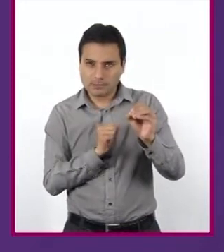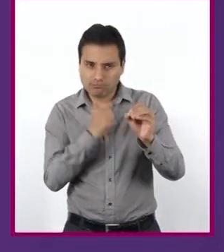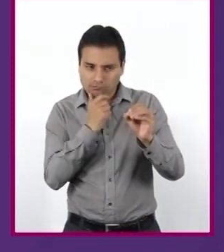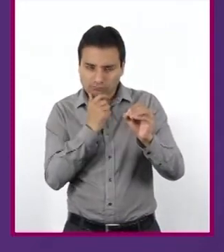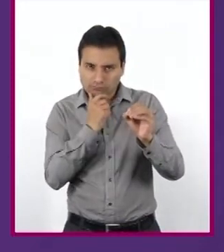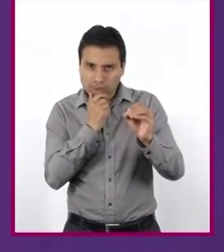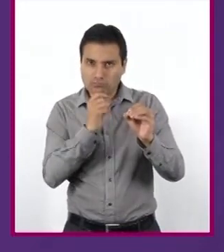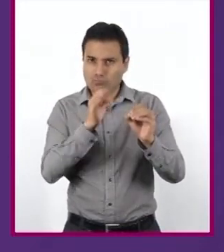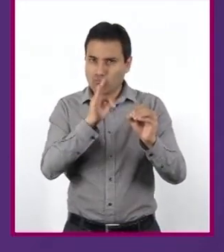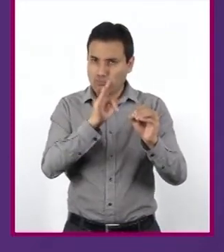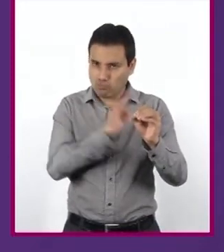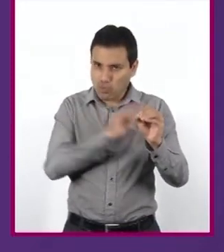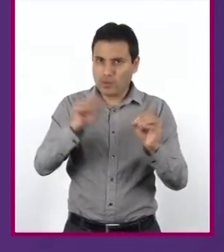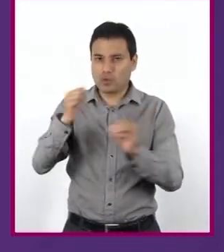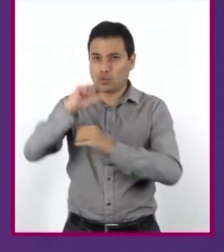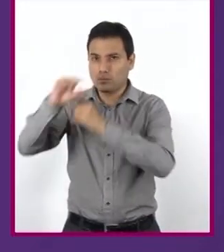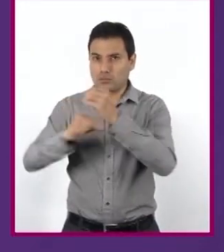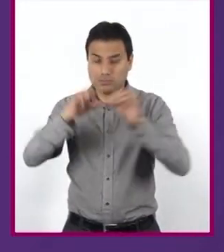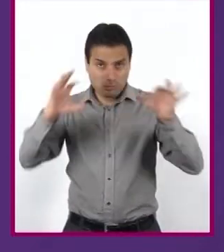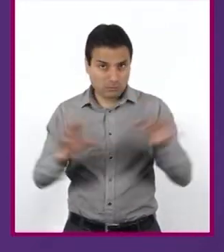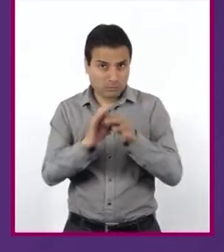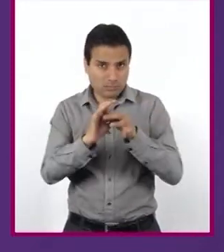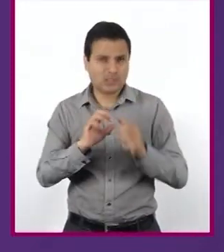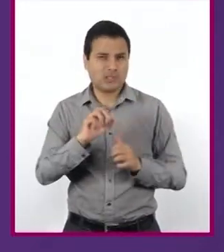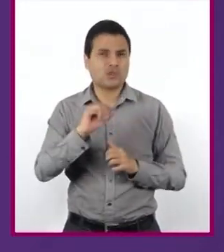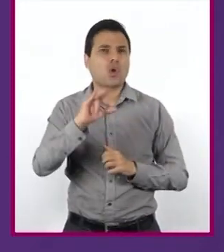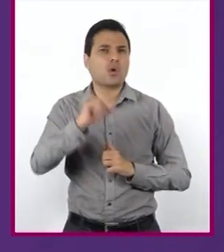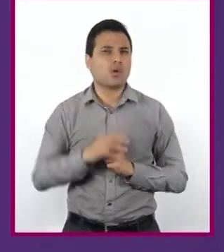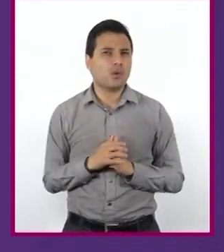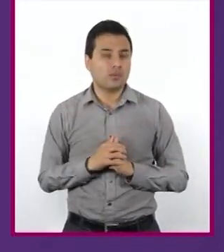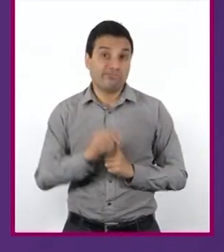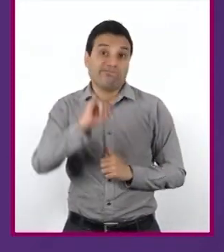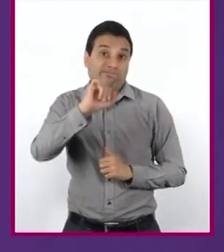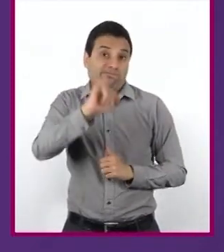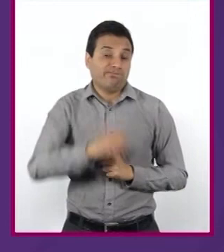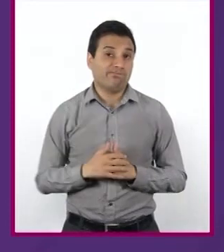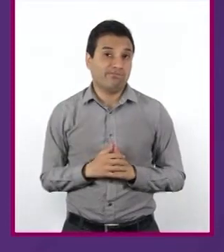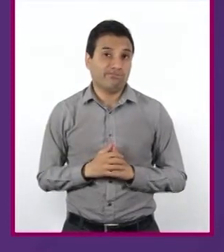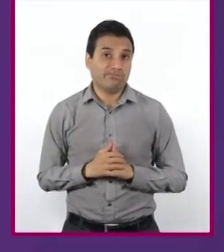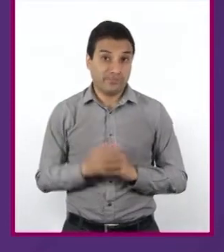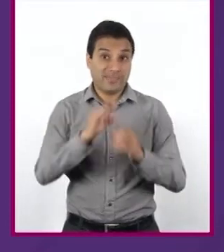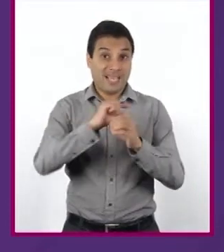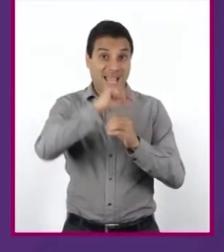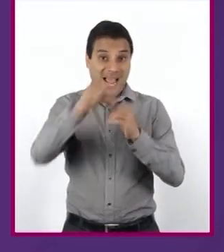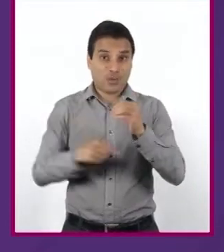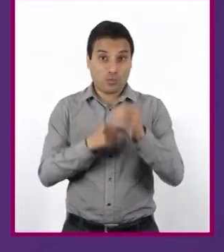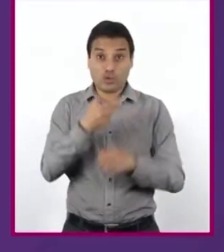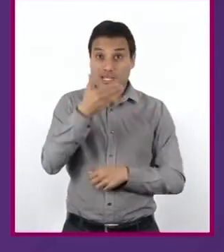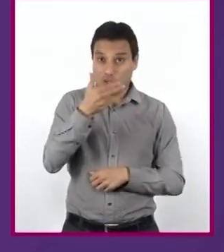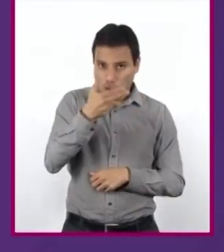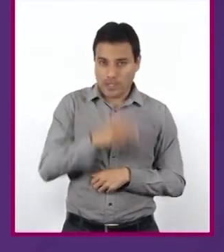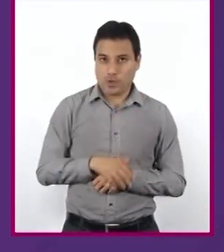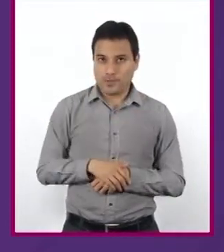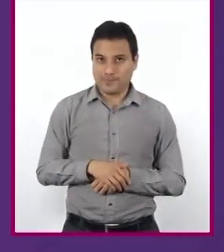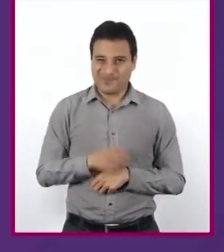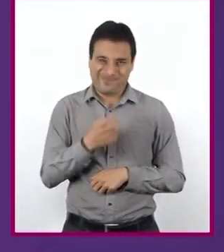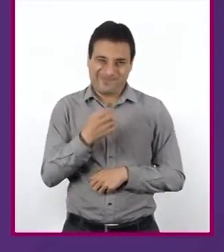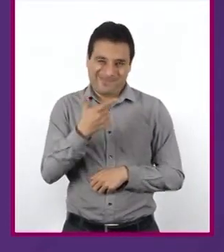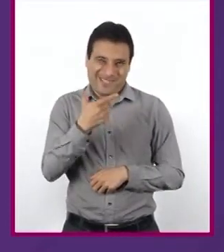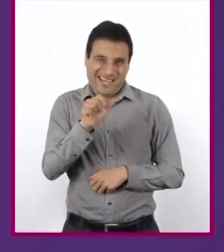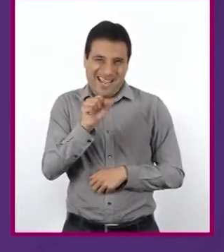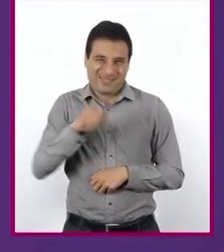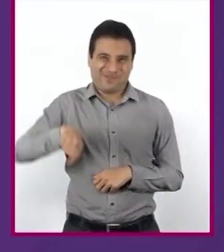diferentes, sí se unen entre ellos o con otros. Los átomos de hidrógeno, elemento gaseoso